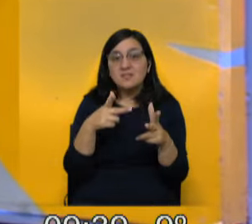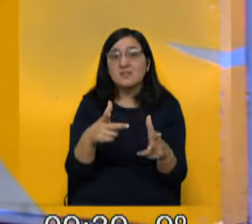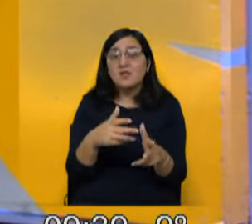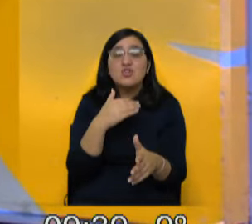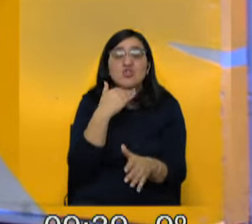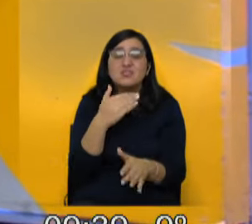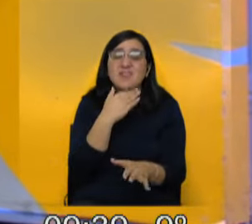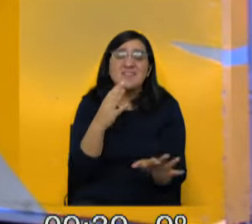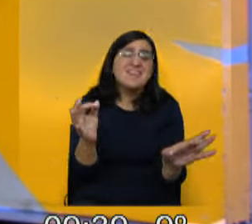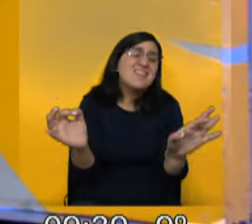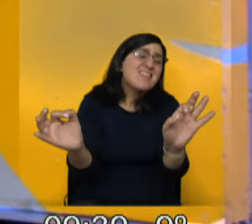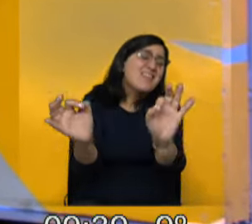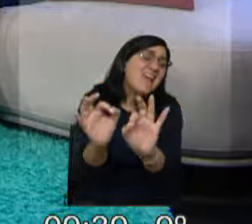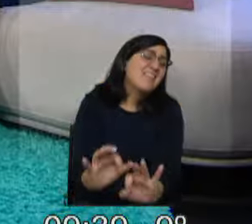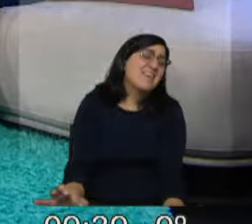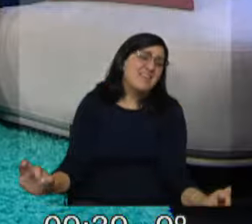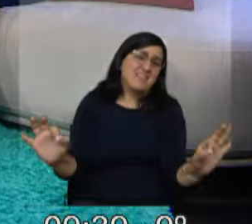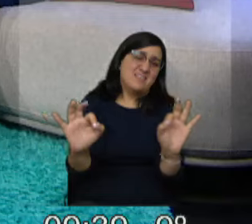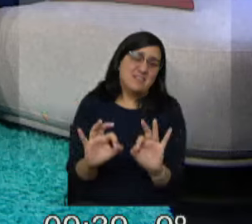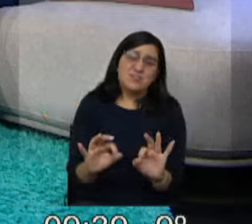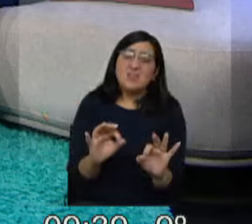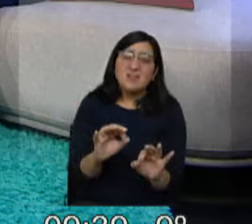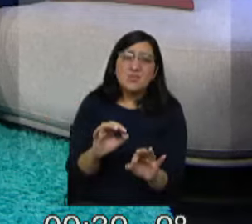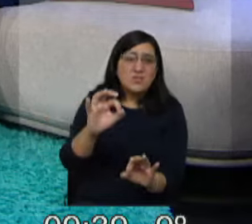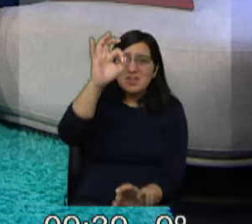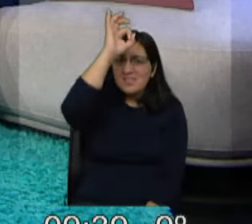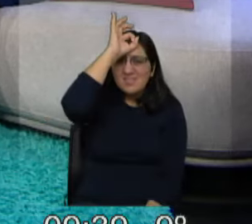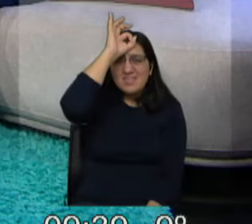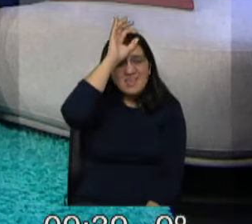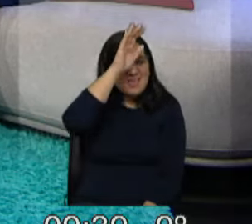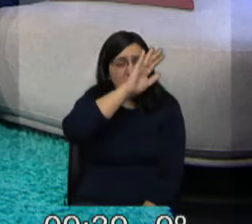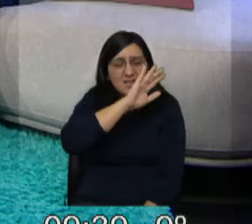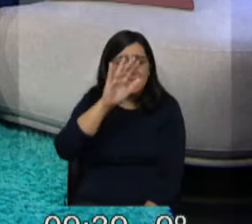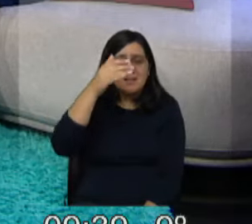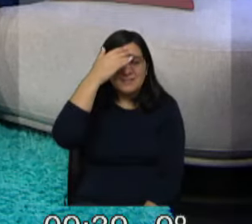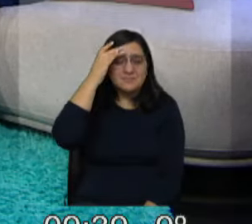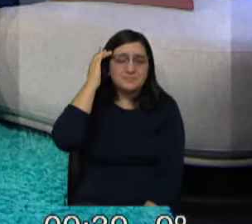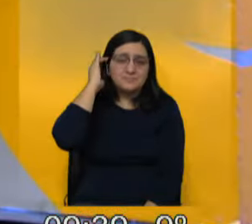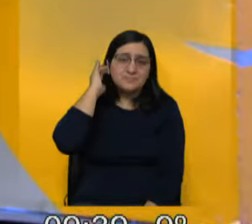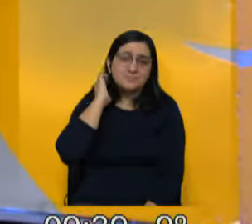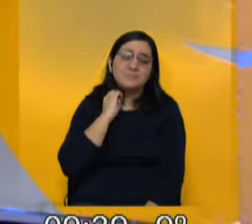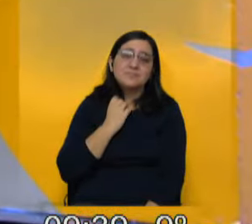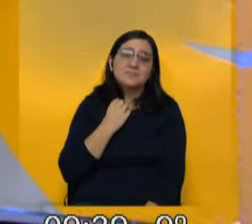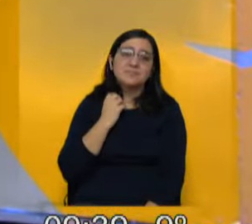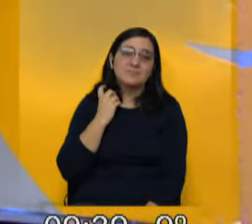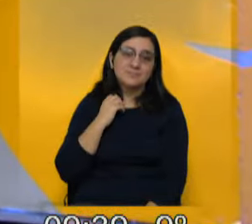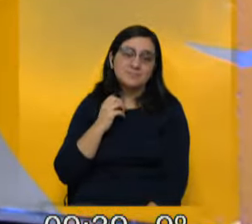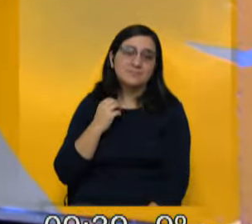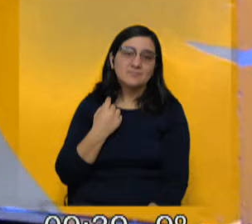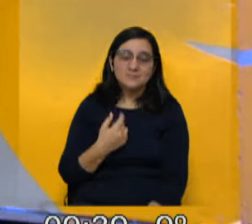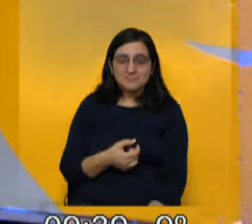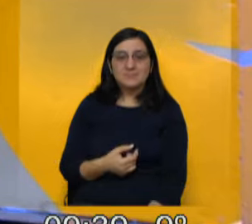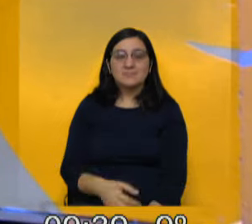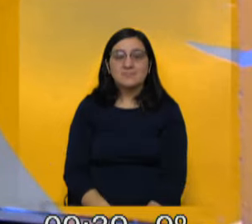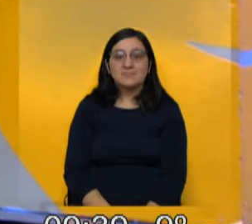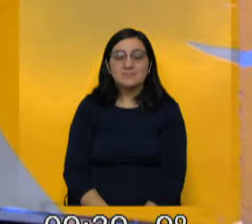más pálida idea. Ahí está. Muy iba a decir bien. La más pálida idea, pero no. Pero qué suerte que no lo dijiste. No, por suerte no sí, lo dije. Porque quedó mucho mejor. Me acordé que queda